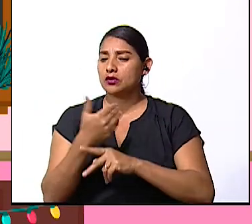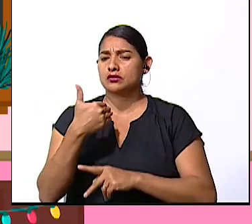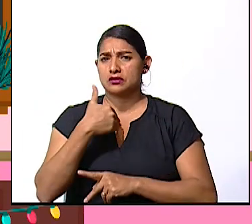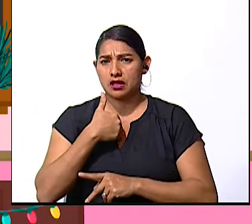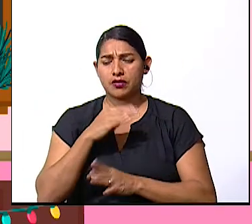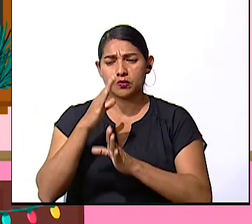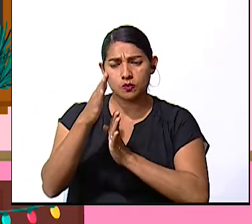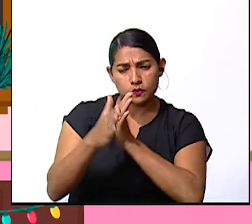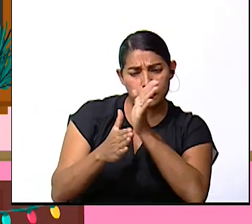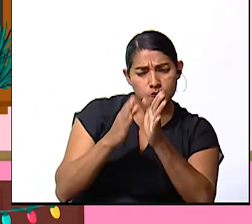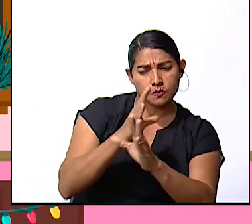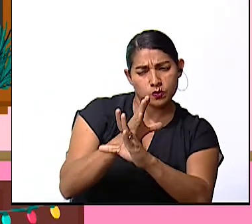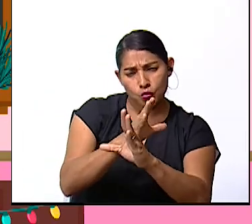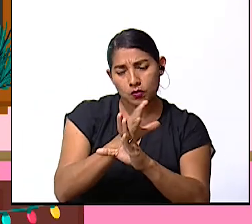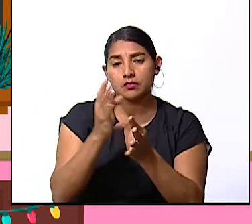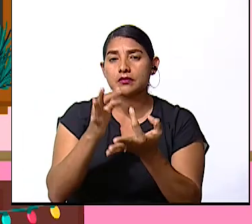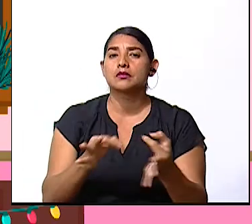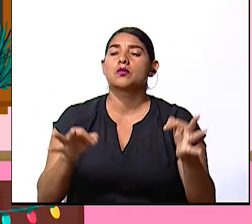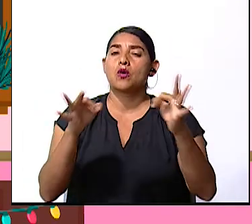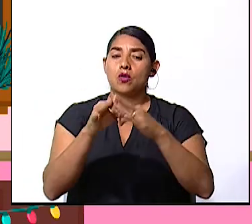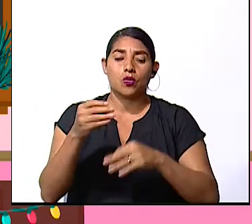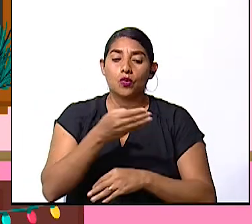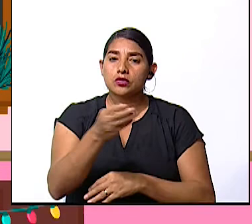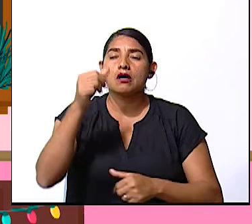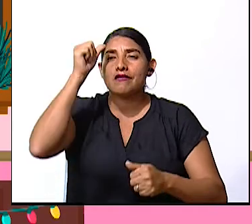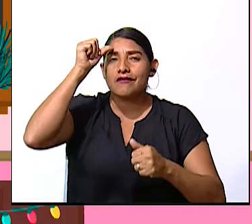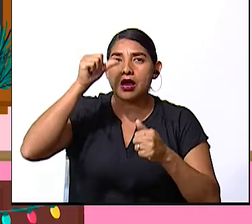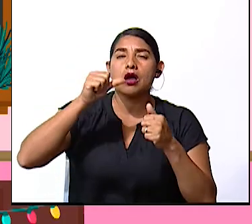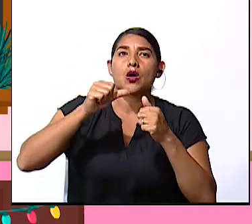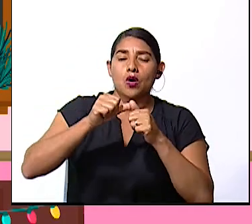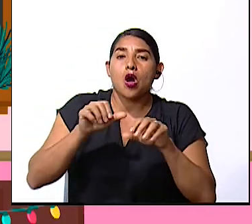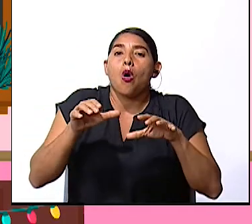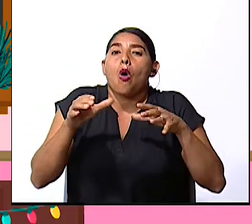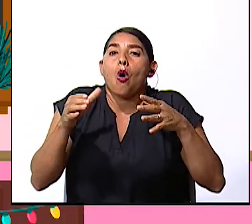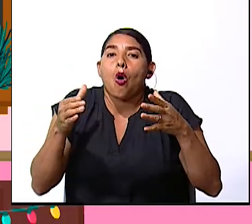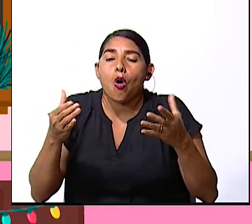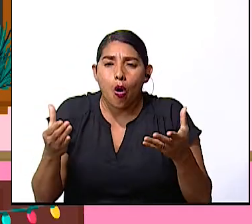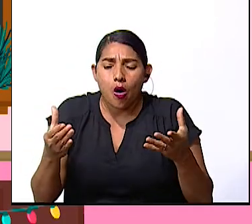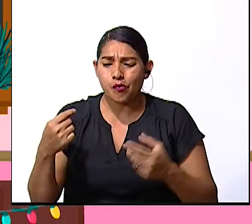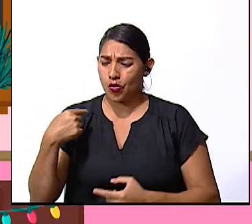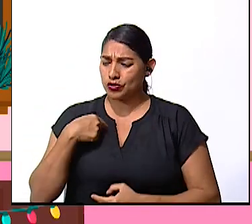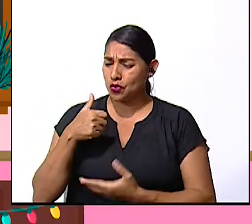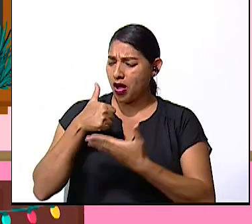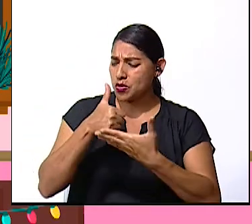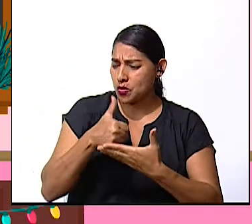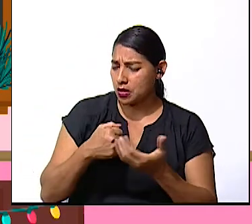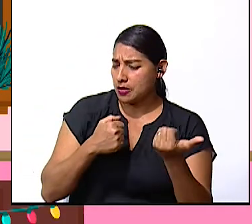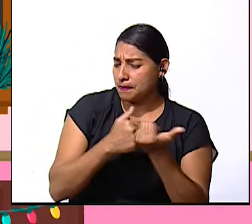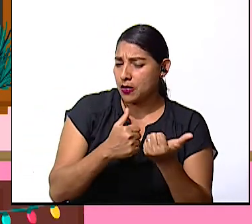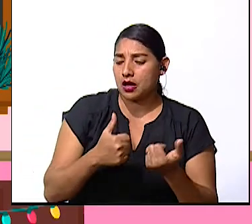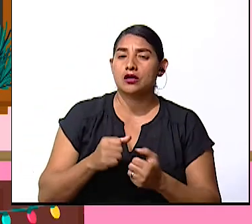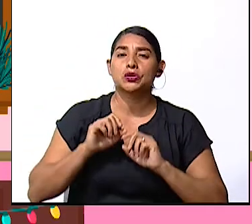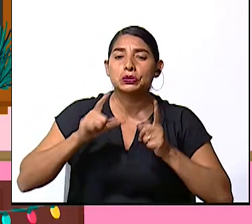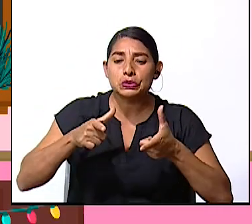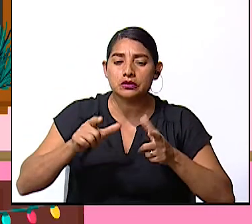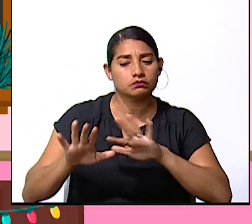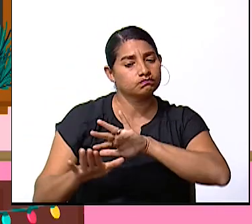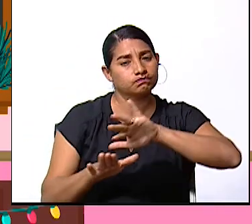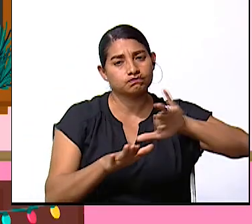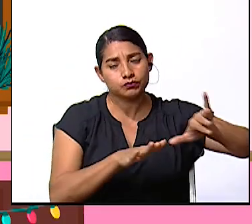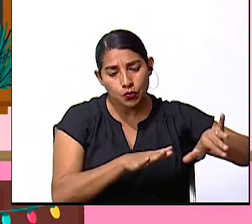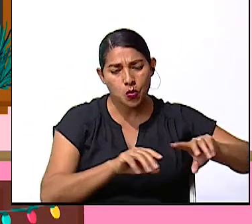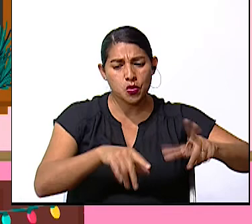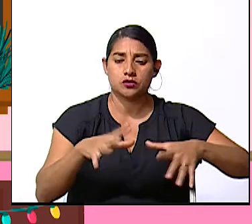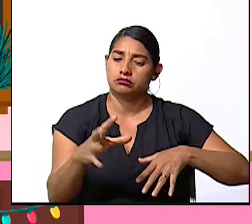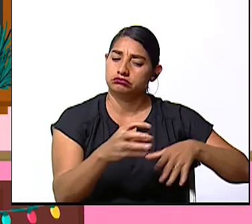que conservarlo. Es importante que ustedes recuerden cómo podemos cuidarlo, pues no contaminando, no